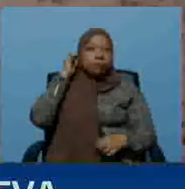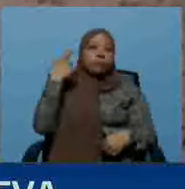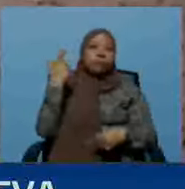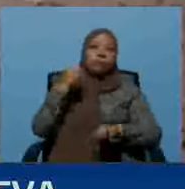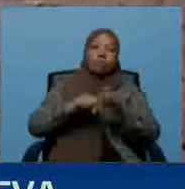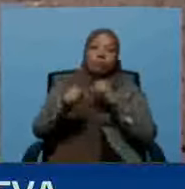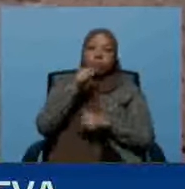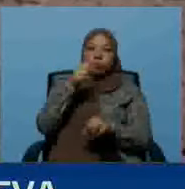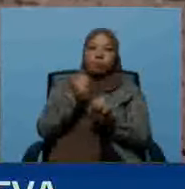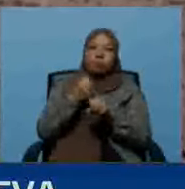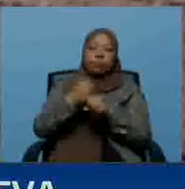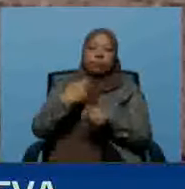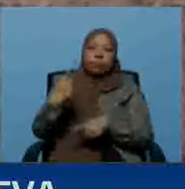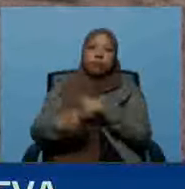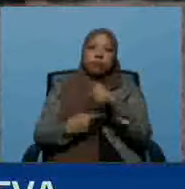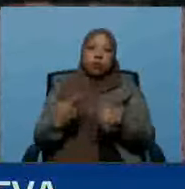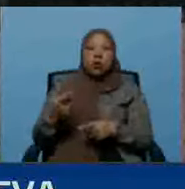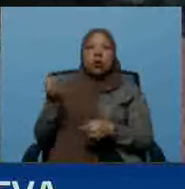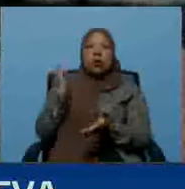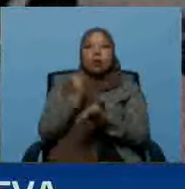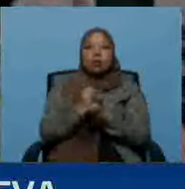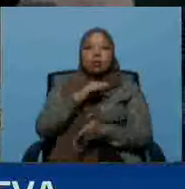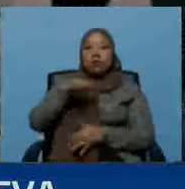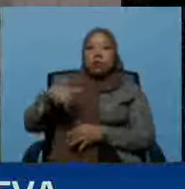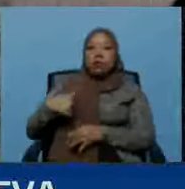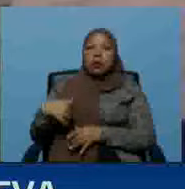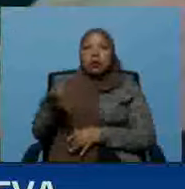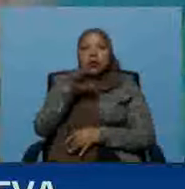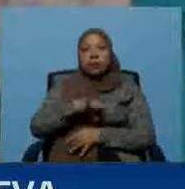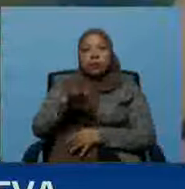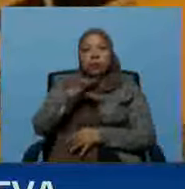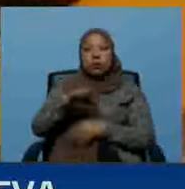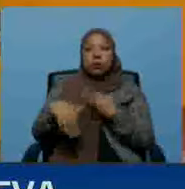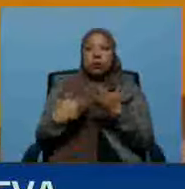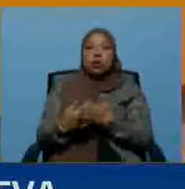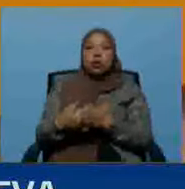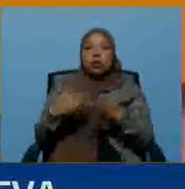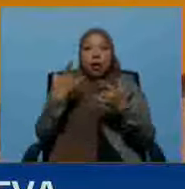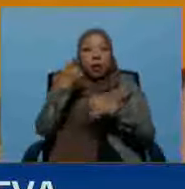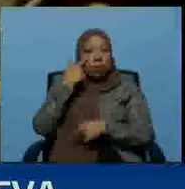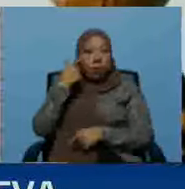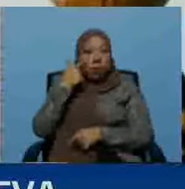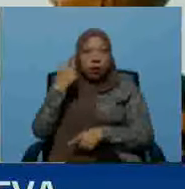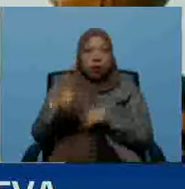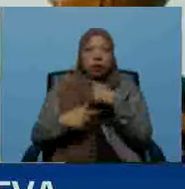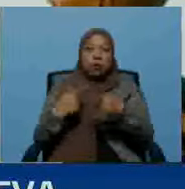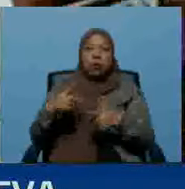pilares fundamentales de nuestra institución, se mantendrá en estado de alerta,